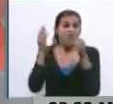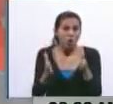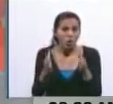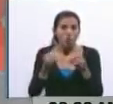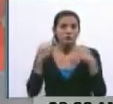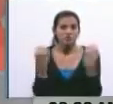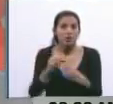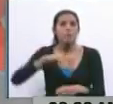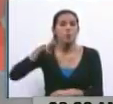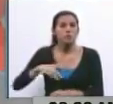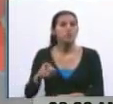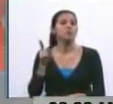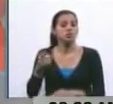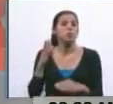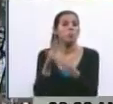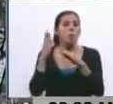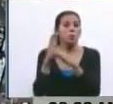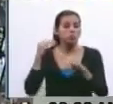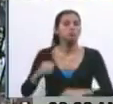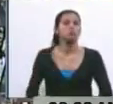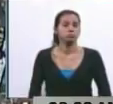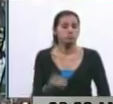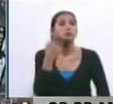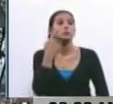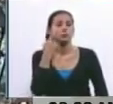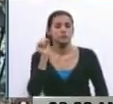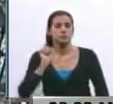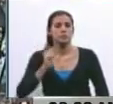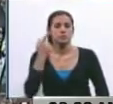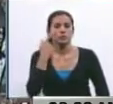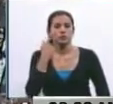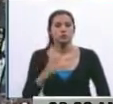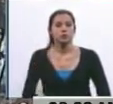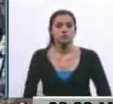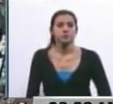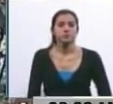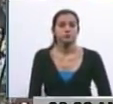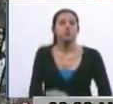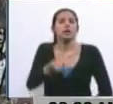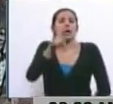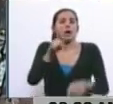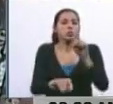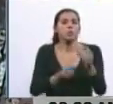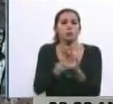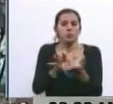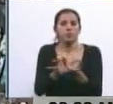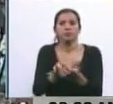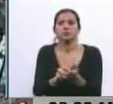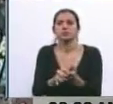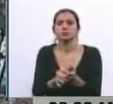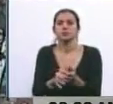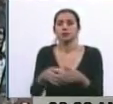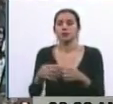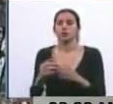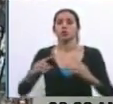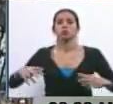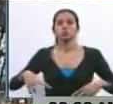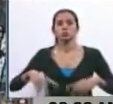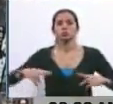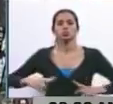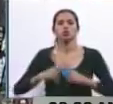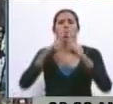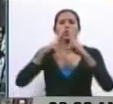de la gente del día estamos de hoy. Muy pendientes de eso, del saboteo, hemos tenido algunos problemas en radio base, en la torre Movilnet.